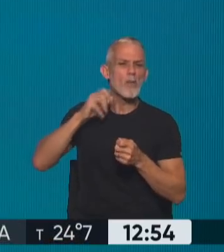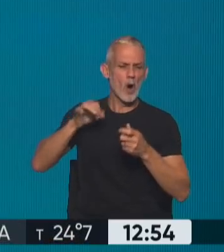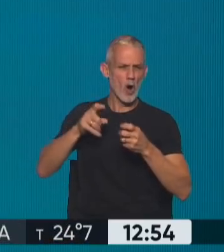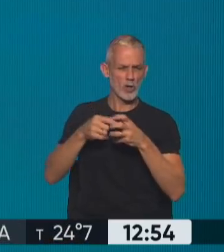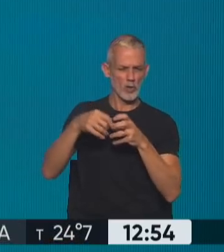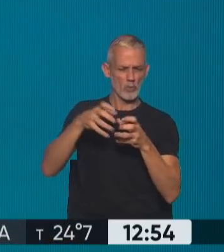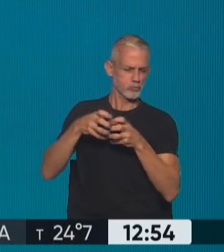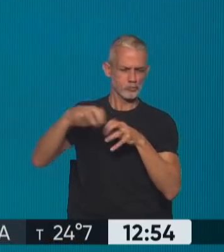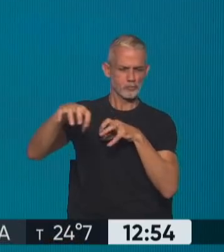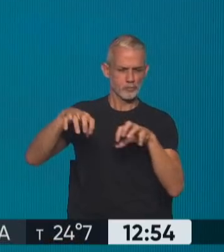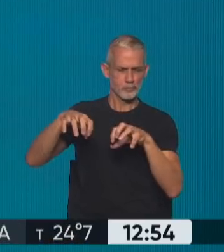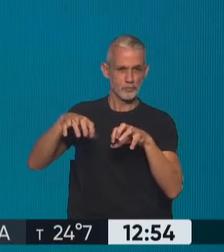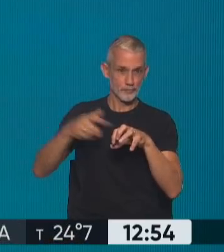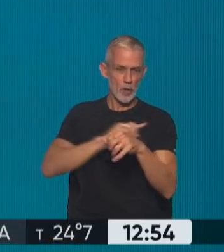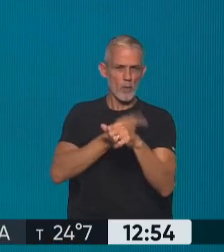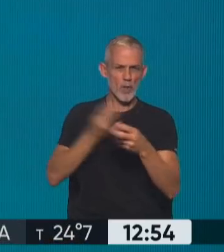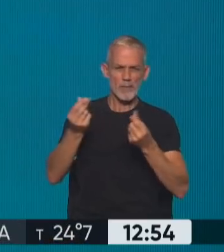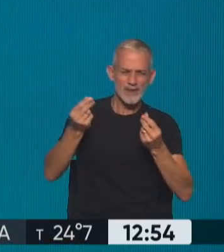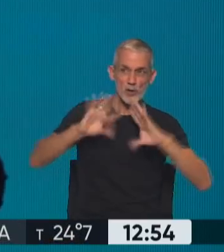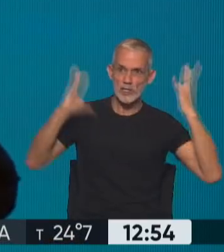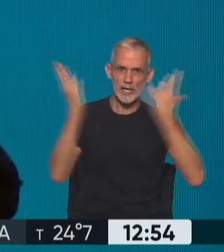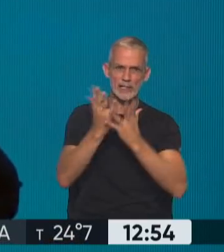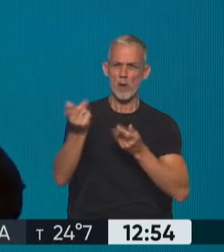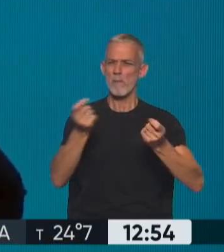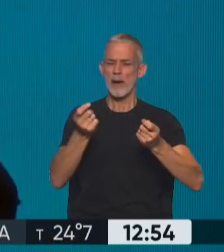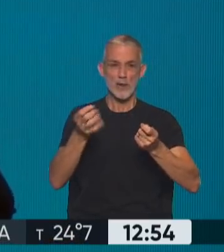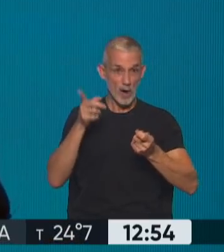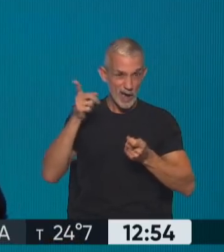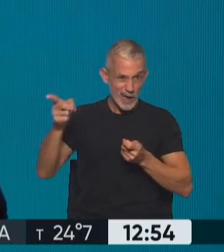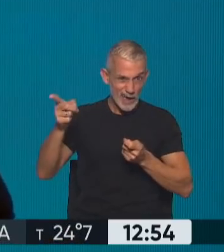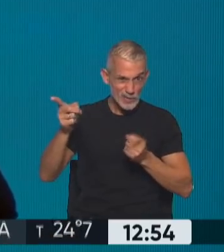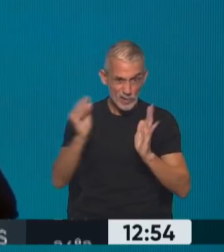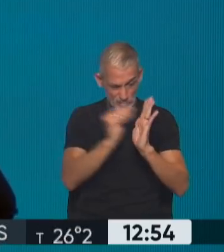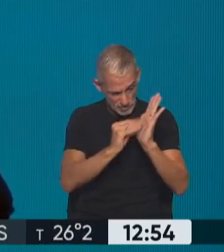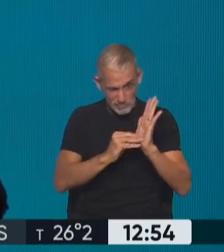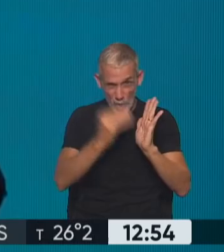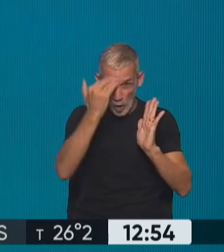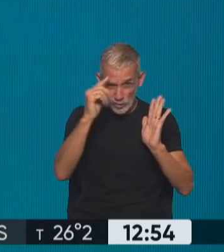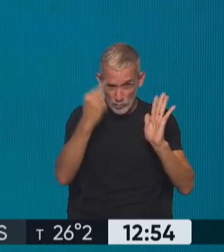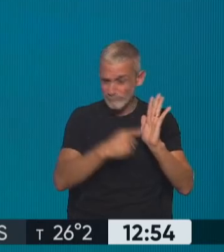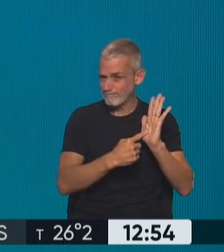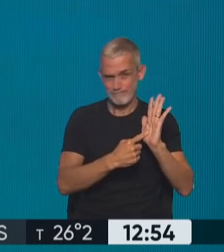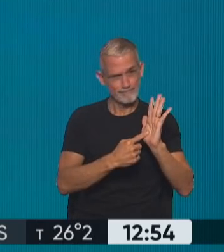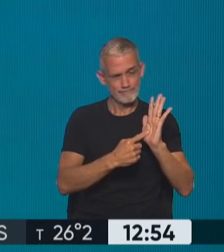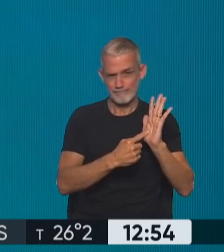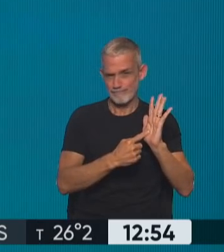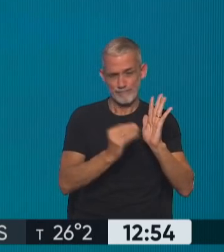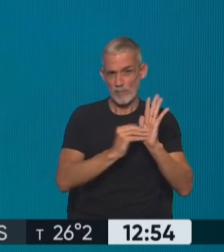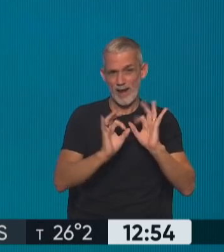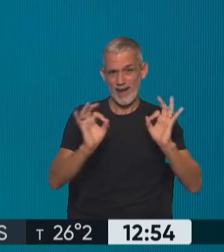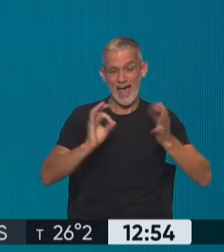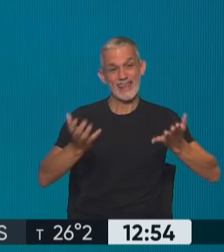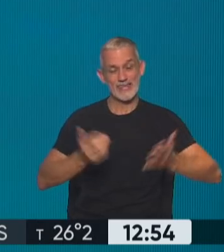oligopolios, poder financiero internacional, nada de eso figura en nuestras constituciones. Y lo peor de todo,